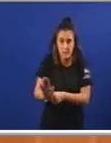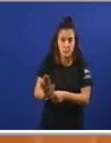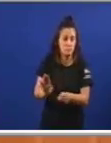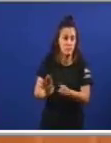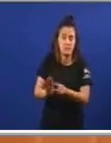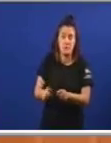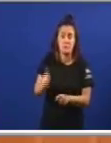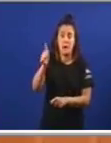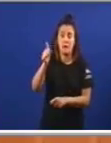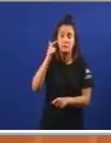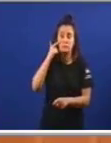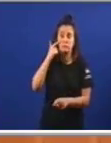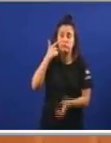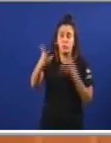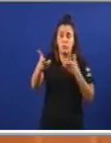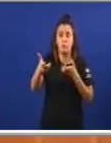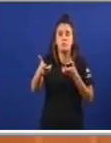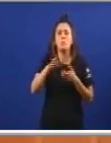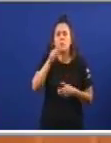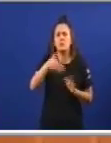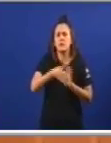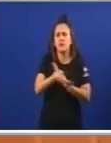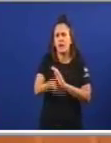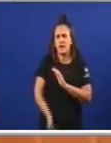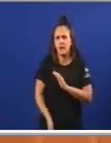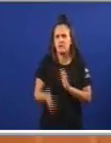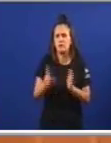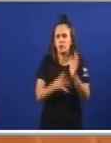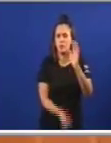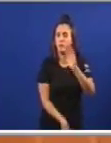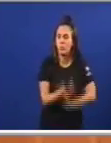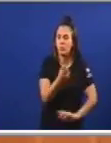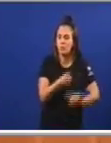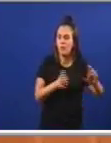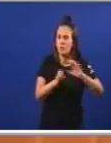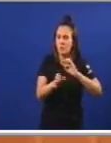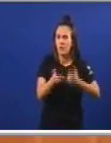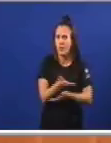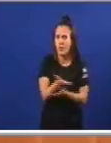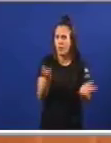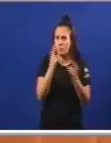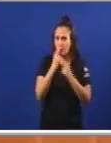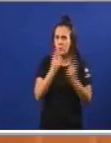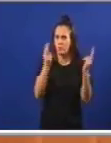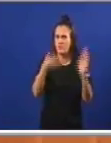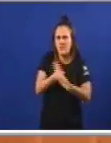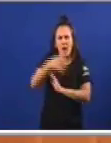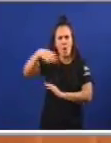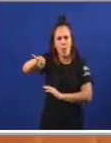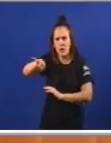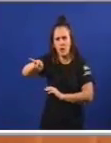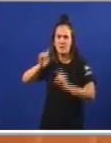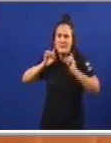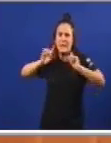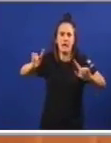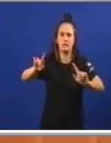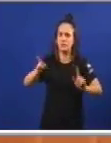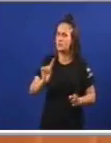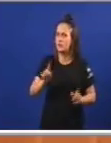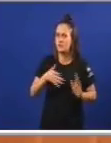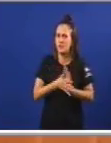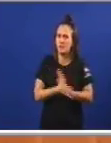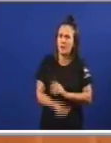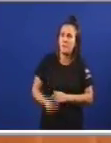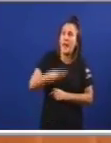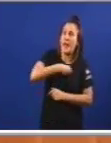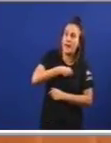máis visibles porque son moi graves e porque saíron os medios de comunicación, non son os únicos casos e non son uns casos desgraciados